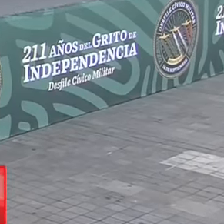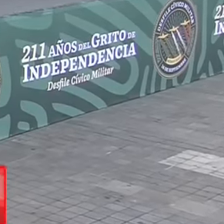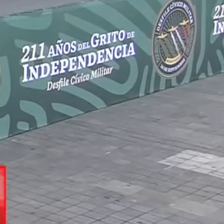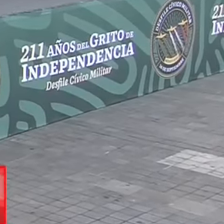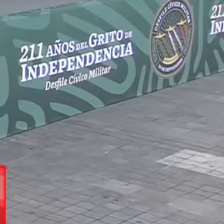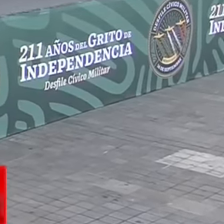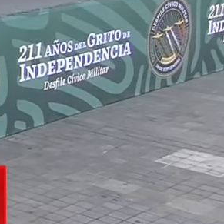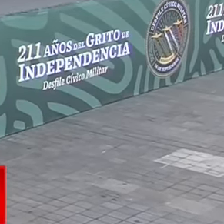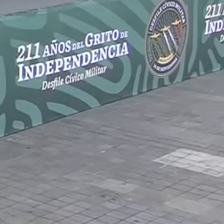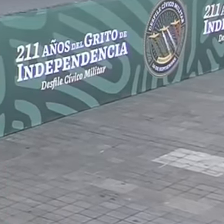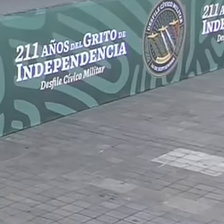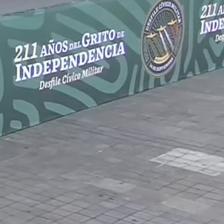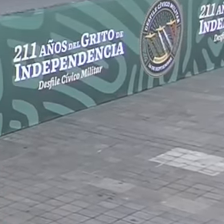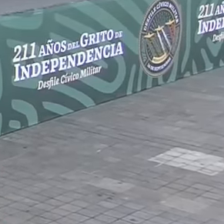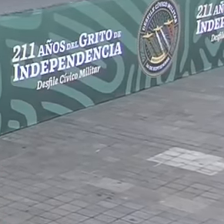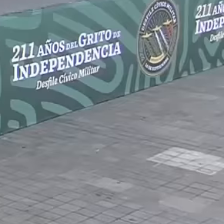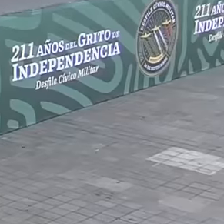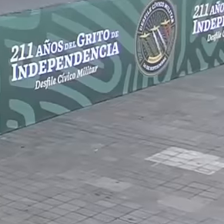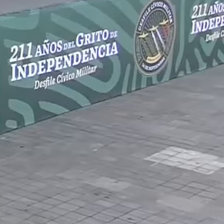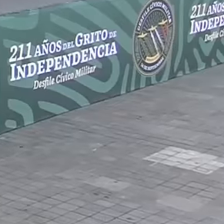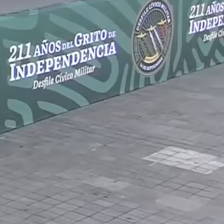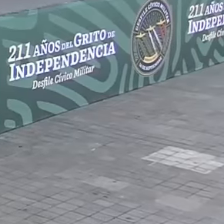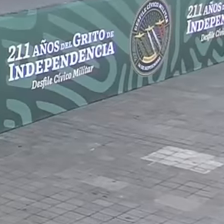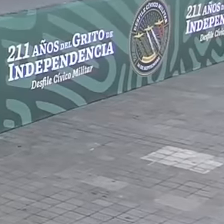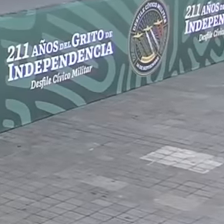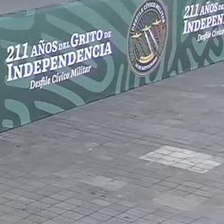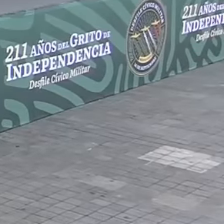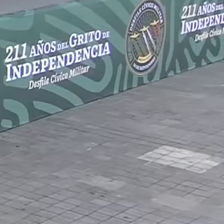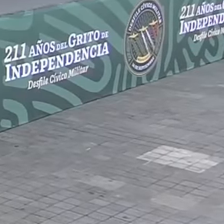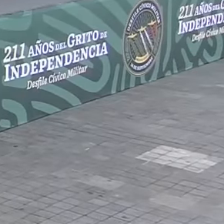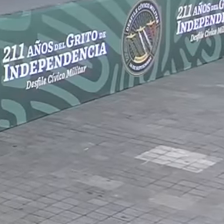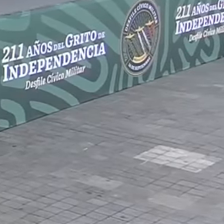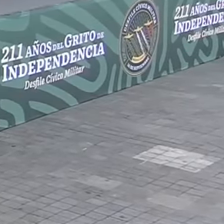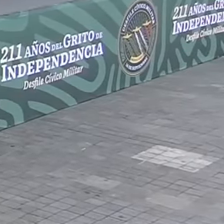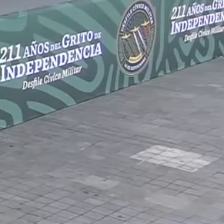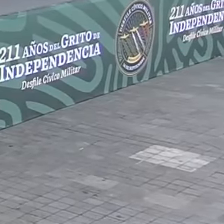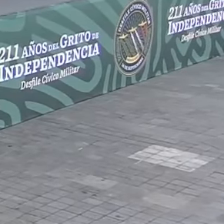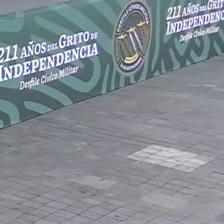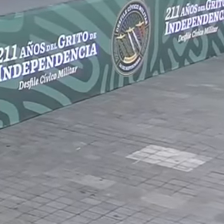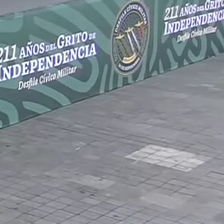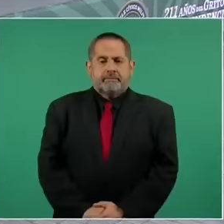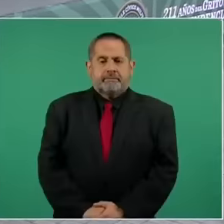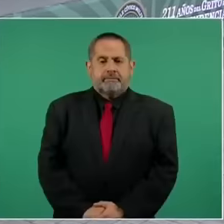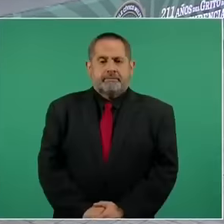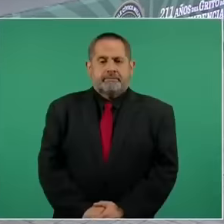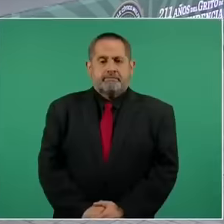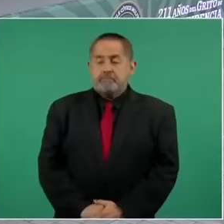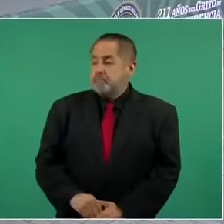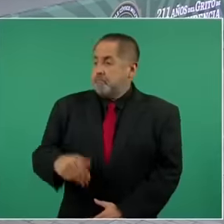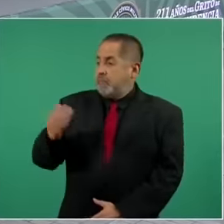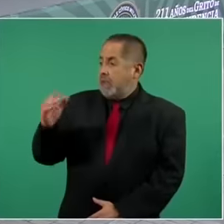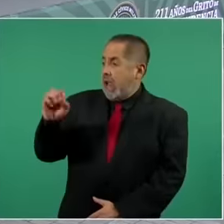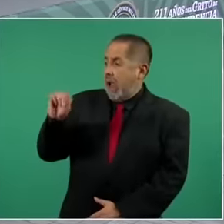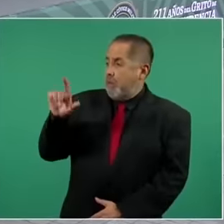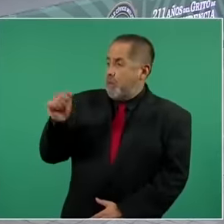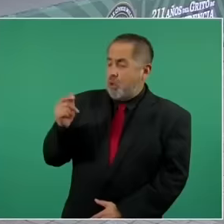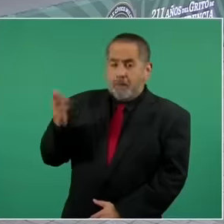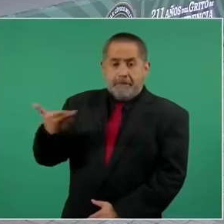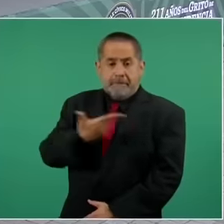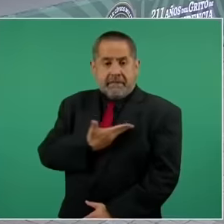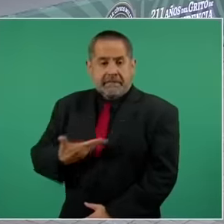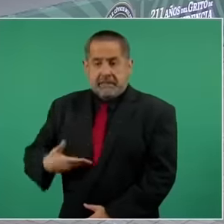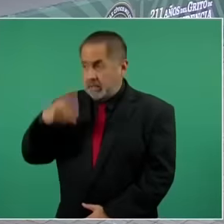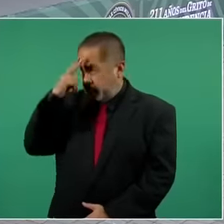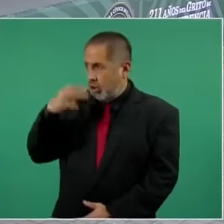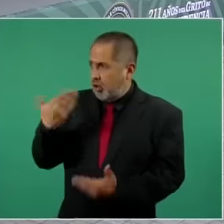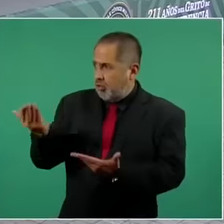Estimado y querido Andrés Manuel López Obrador, presidente de los Estados Unidos Mexicanos, distinguidas